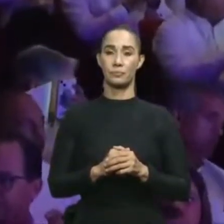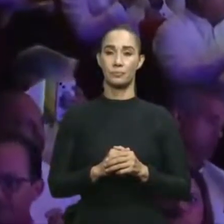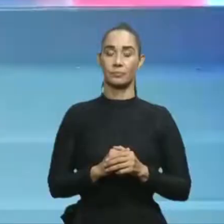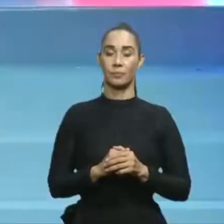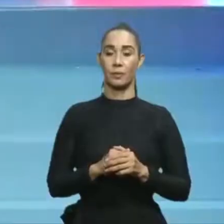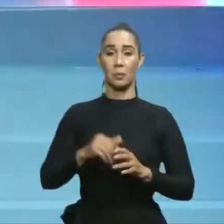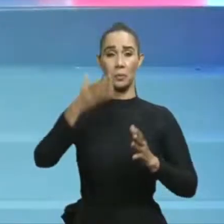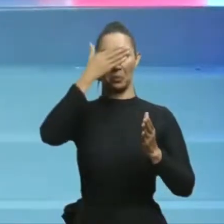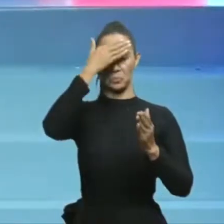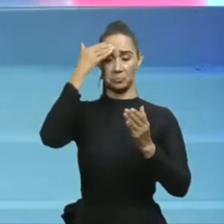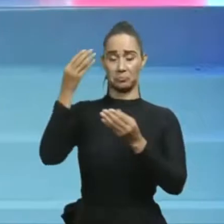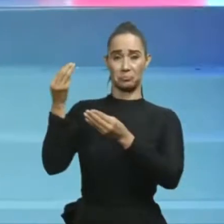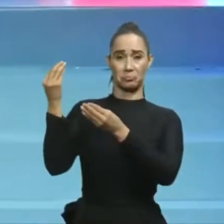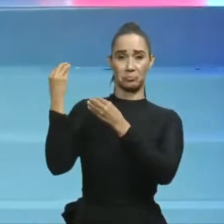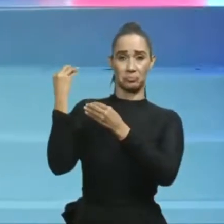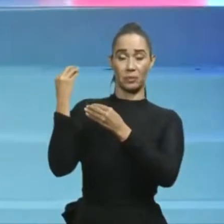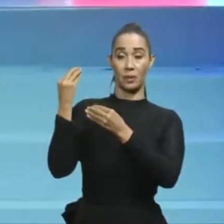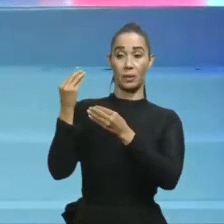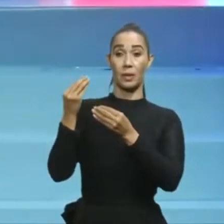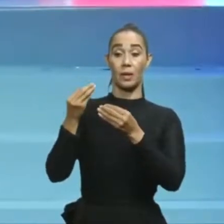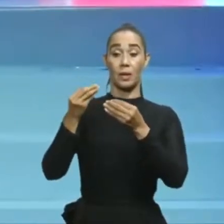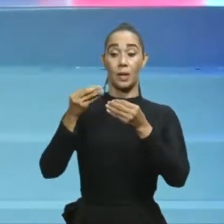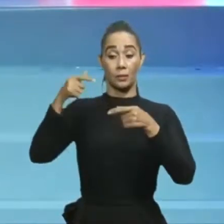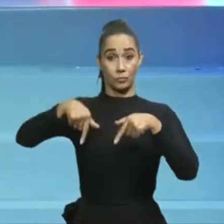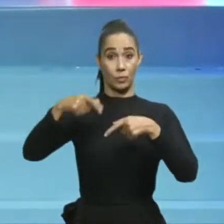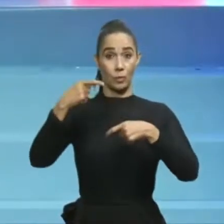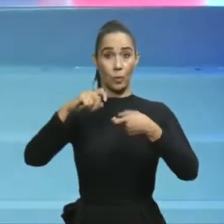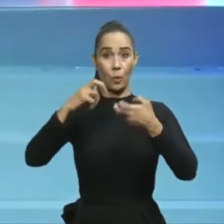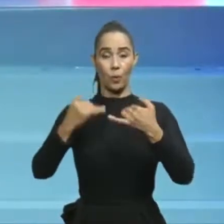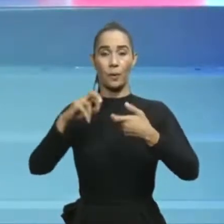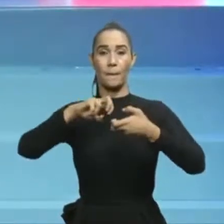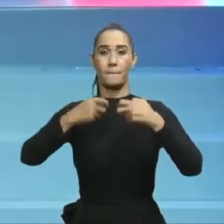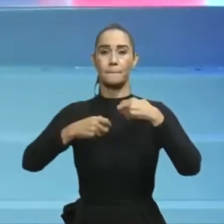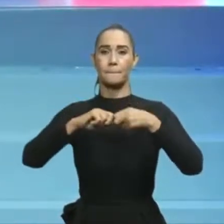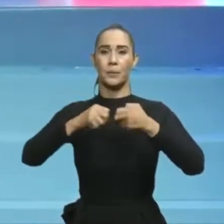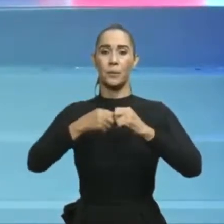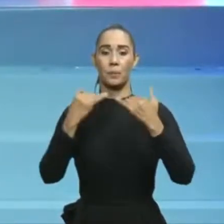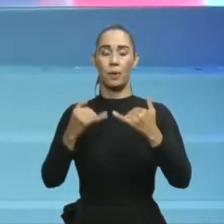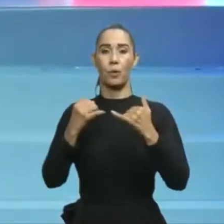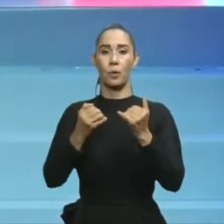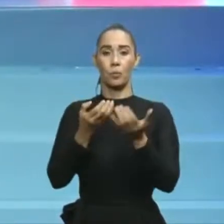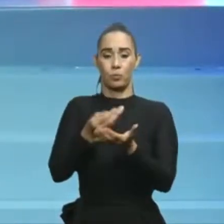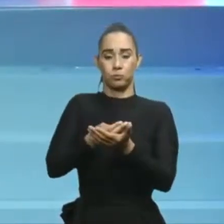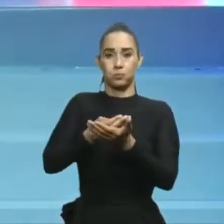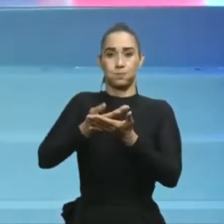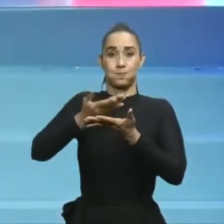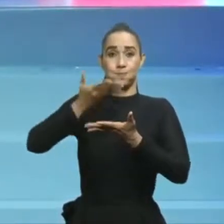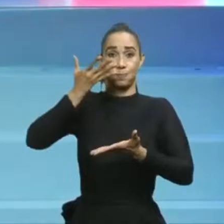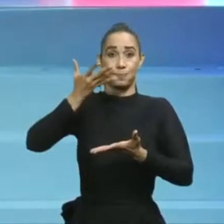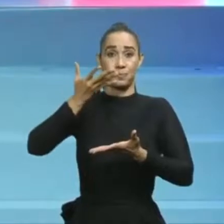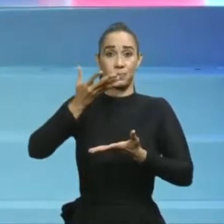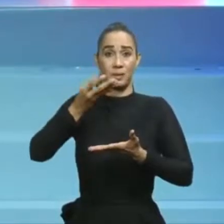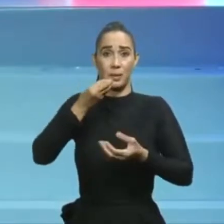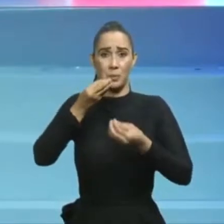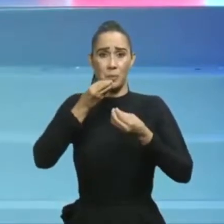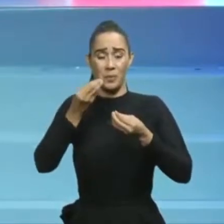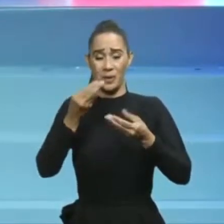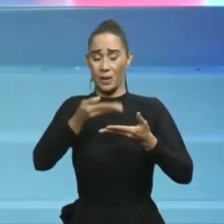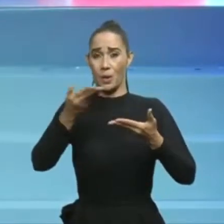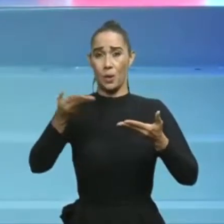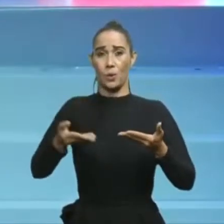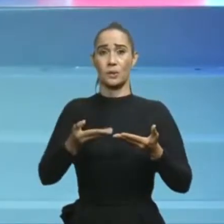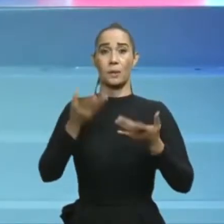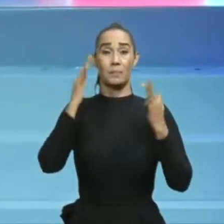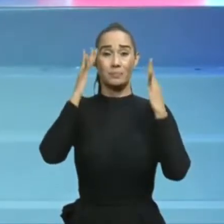no podemos obviar que muchos de los problemas que hoy tenemos como la inflación que tanto afecta y preocupa al gobierno y al pueblo dominicano